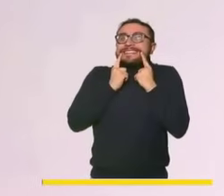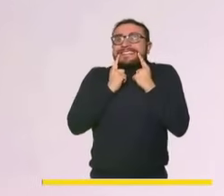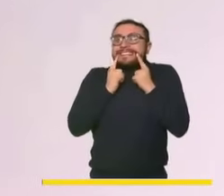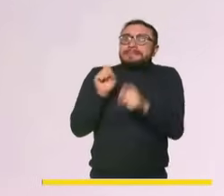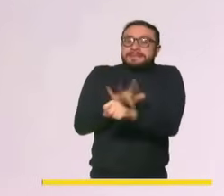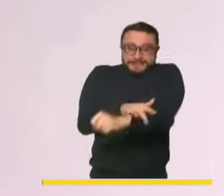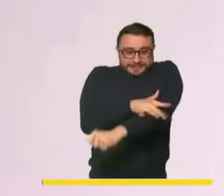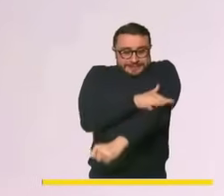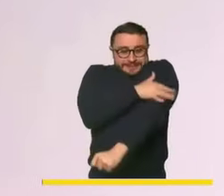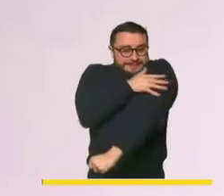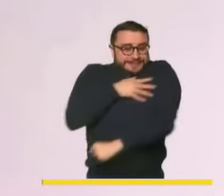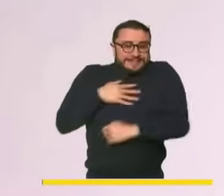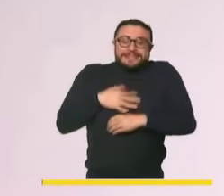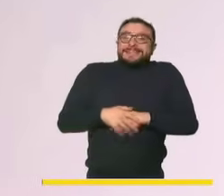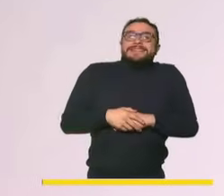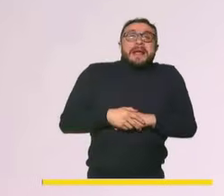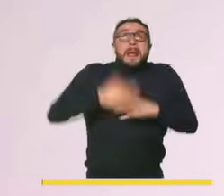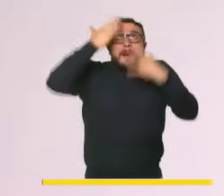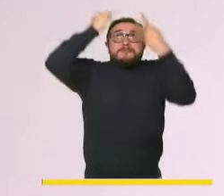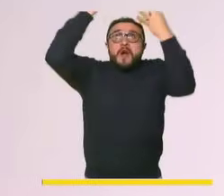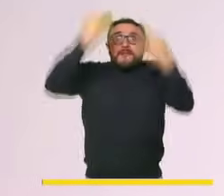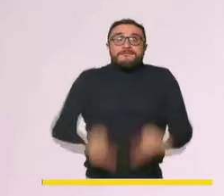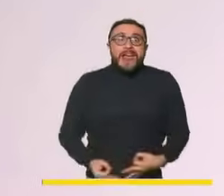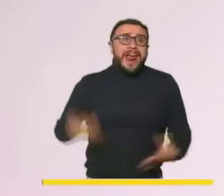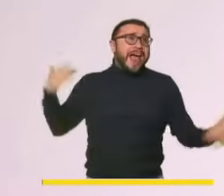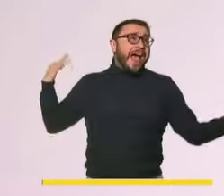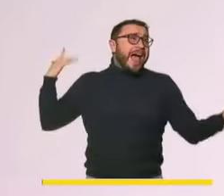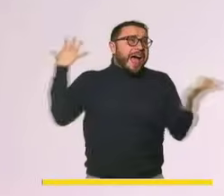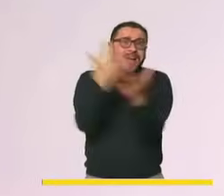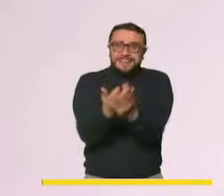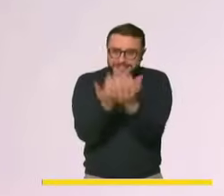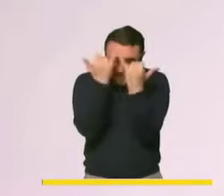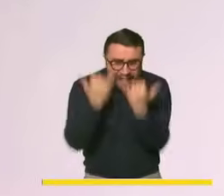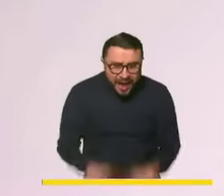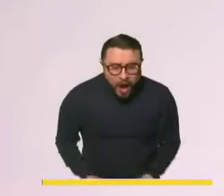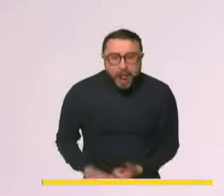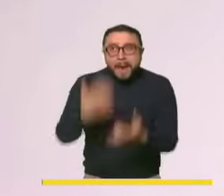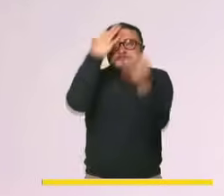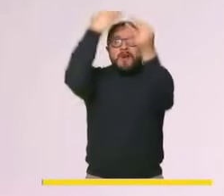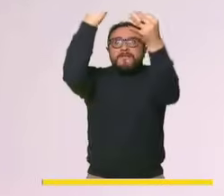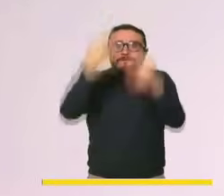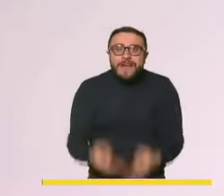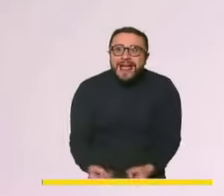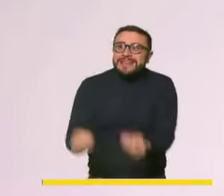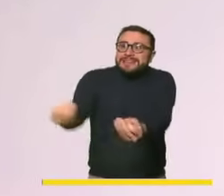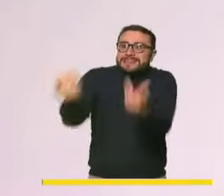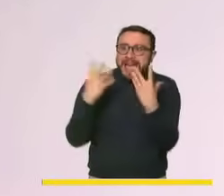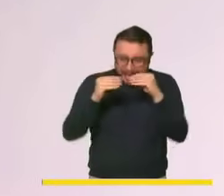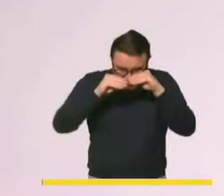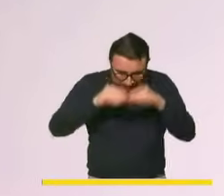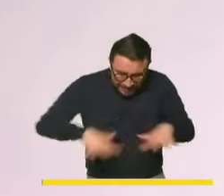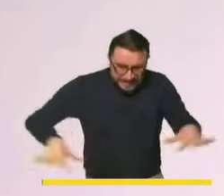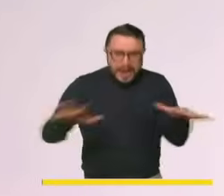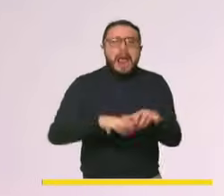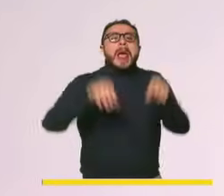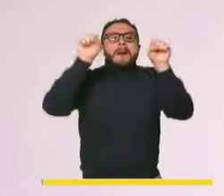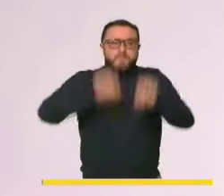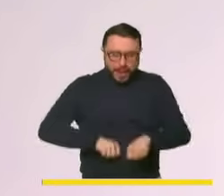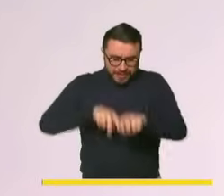emocionado, porque por fin, después de décadas, tiene un pedazo de tierra donde